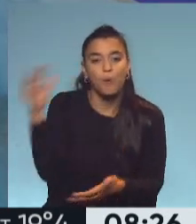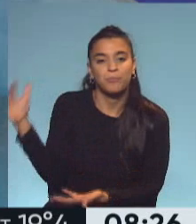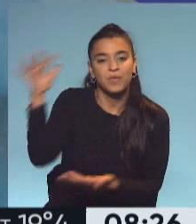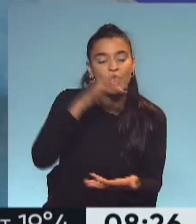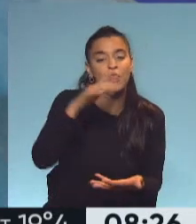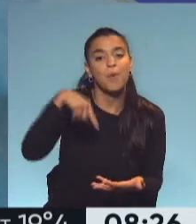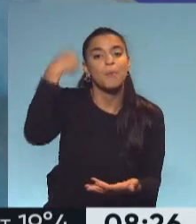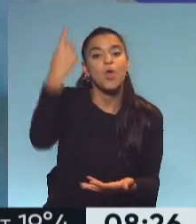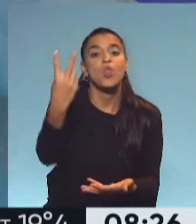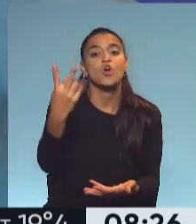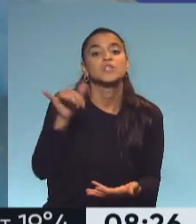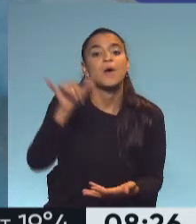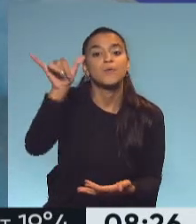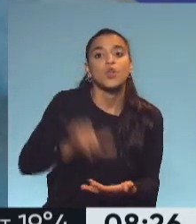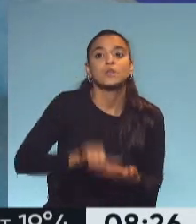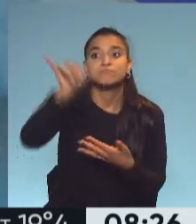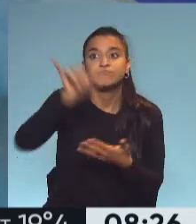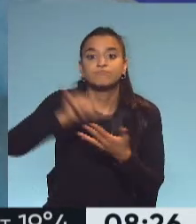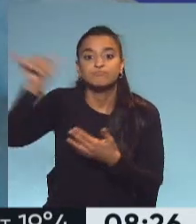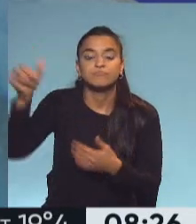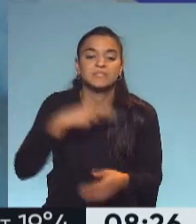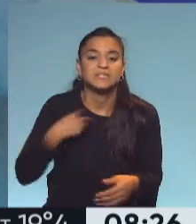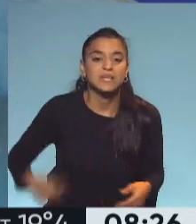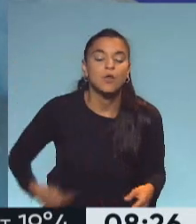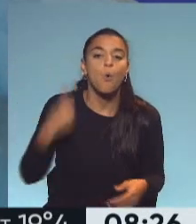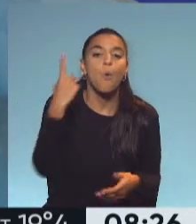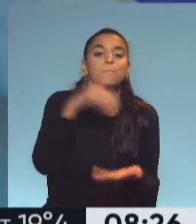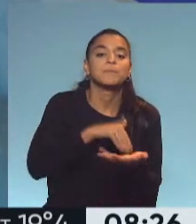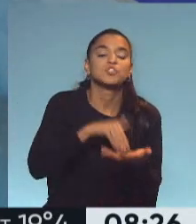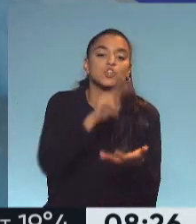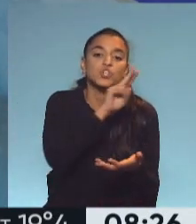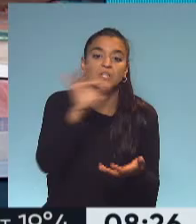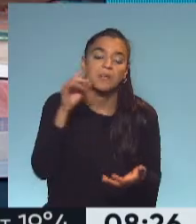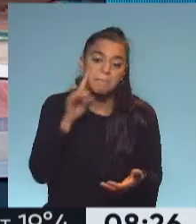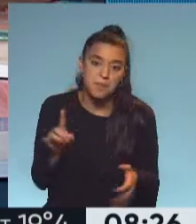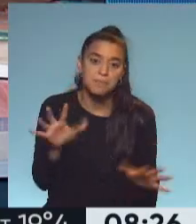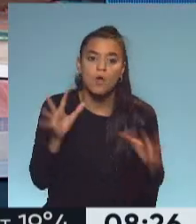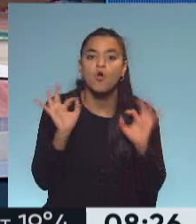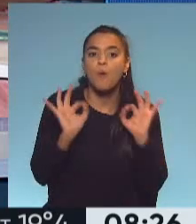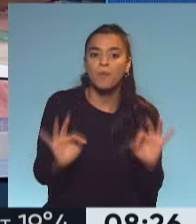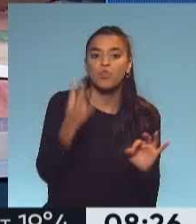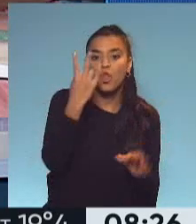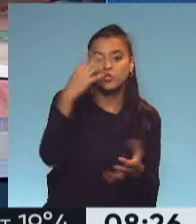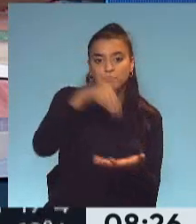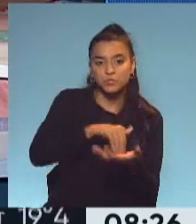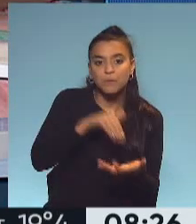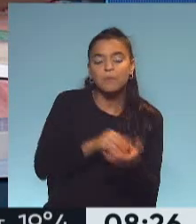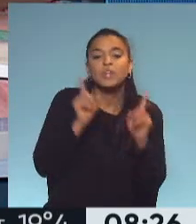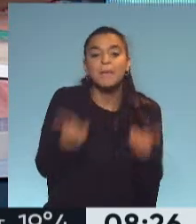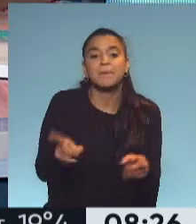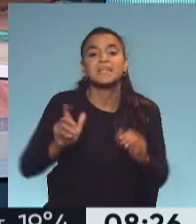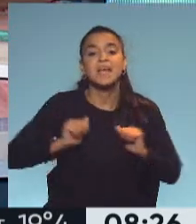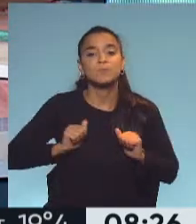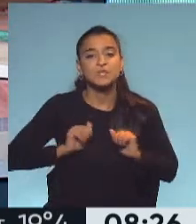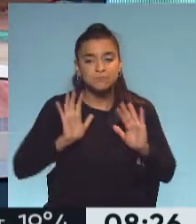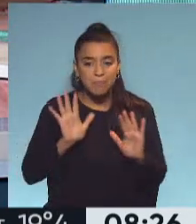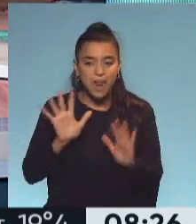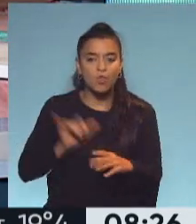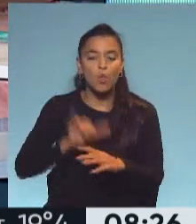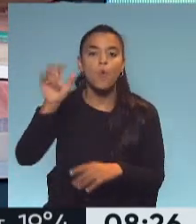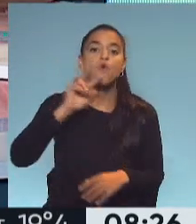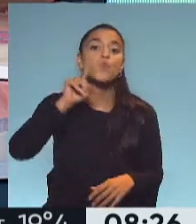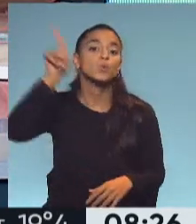después viajarían 2 aviones más a China, buscando el 1.200.000 que faltarían, estaríamos completando los 2 millones. Pero también se esperan vuelos